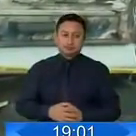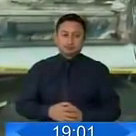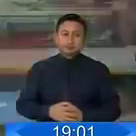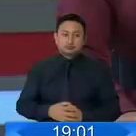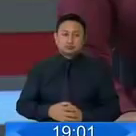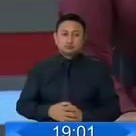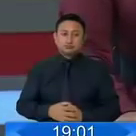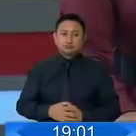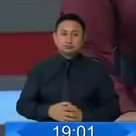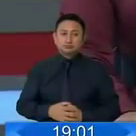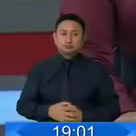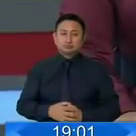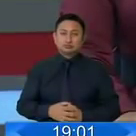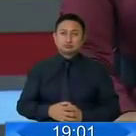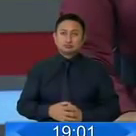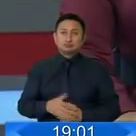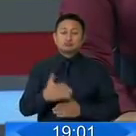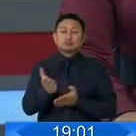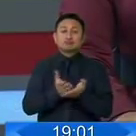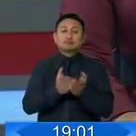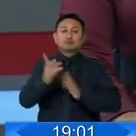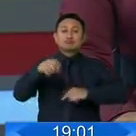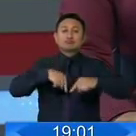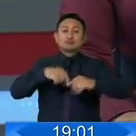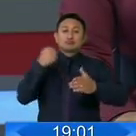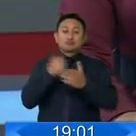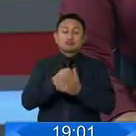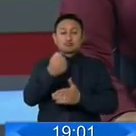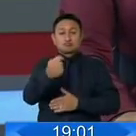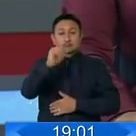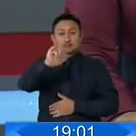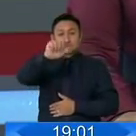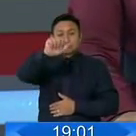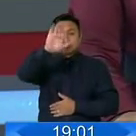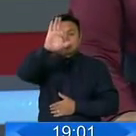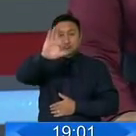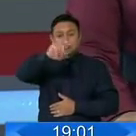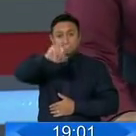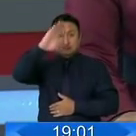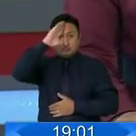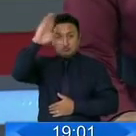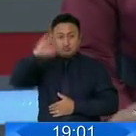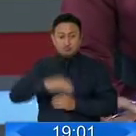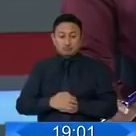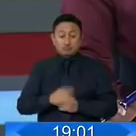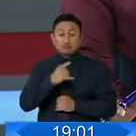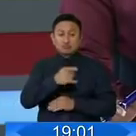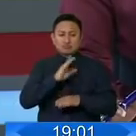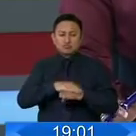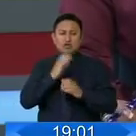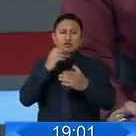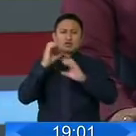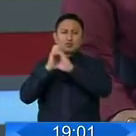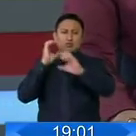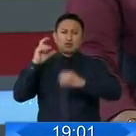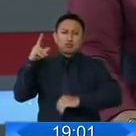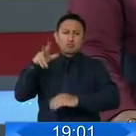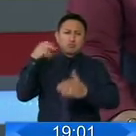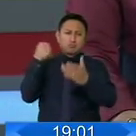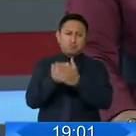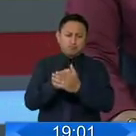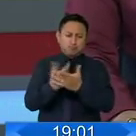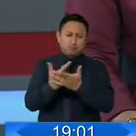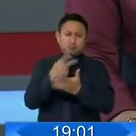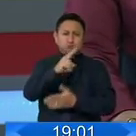Casamen. El Servicio de Accidentes de Tránsito CIAT de la Policía Nacional determinó que la causa del accidente que cobró la vida de